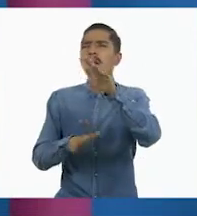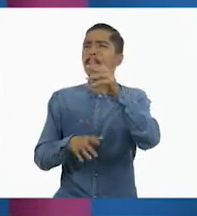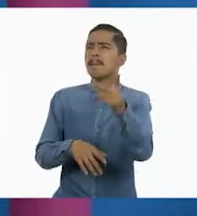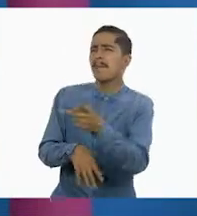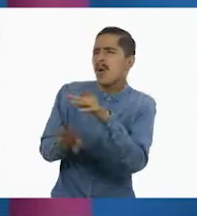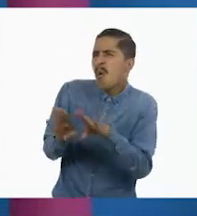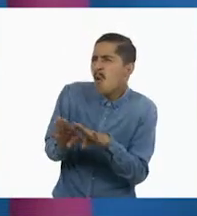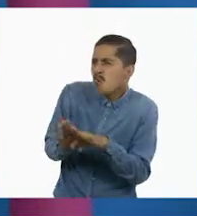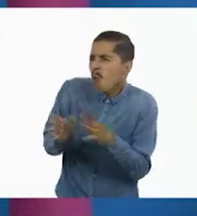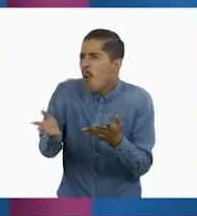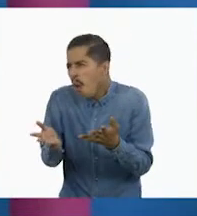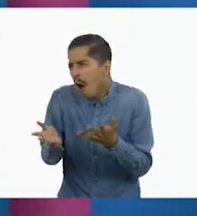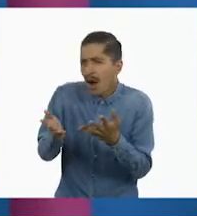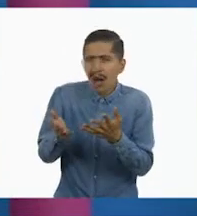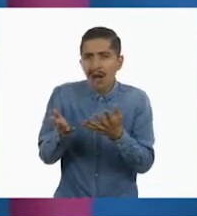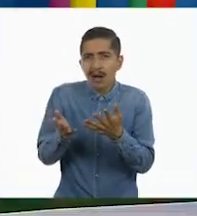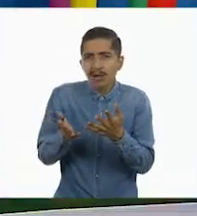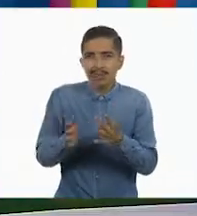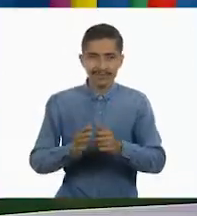era?